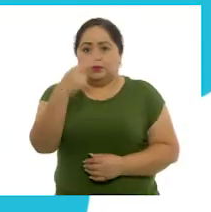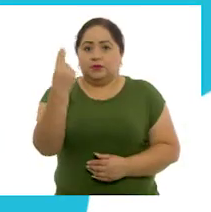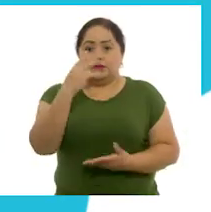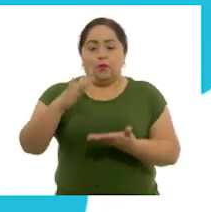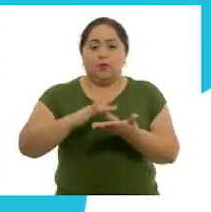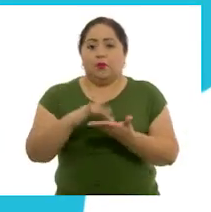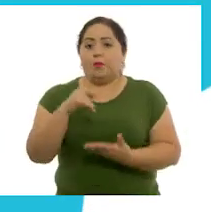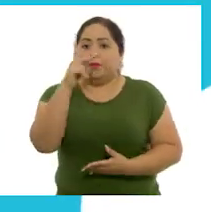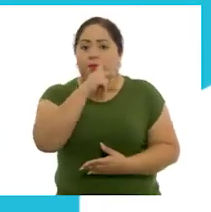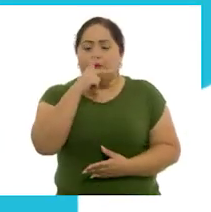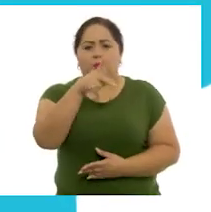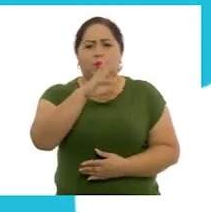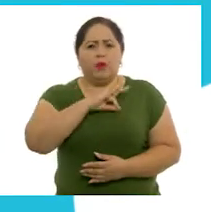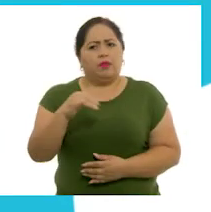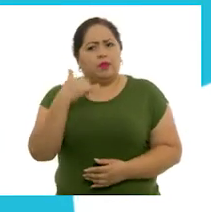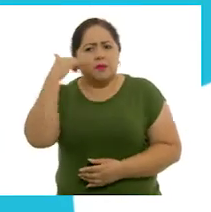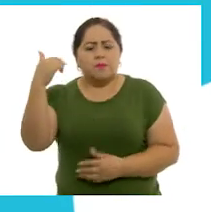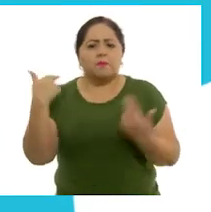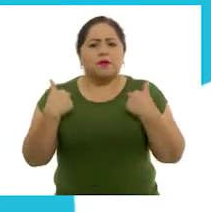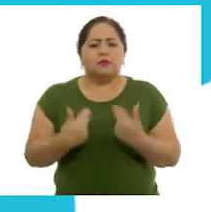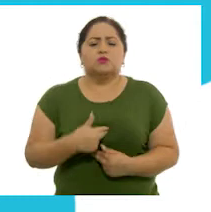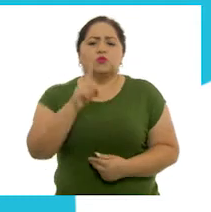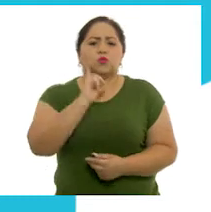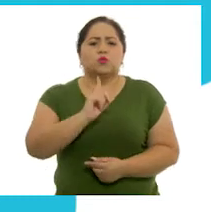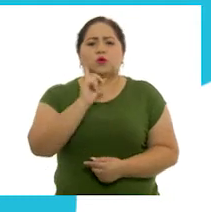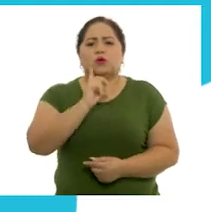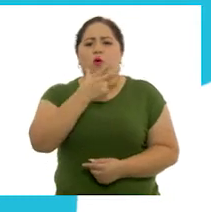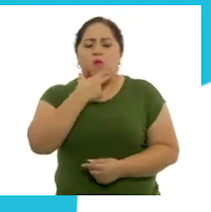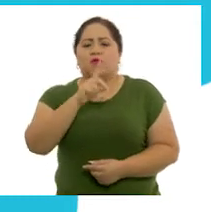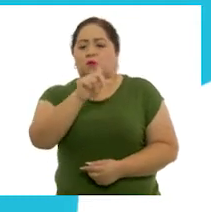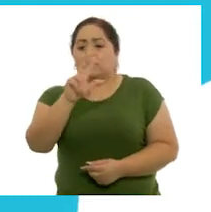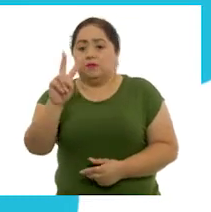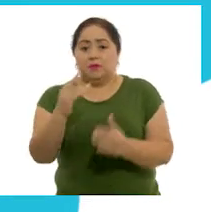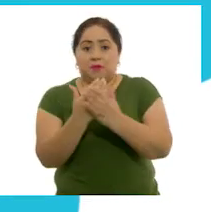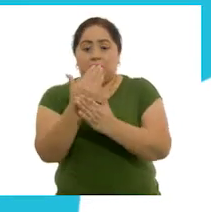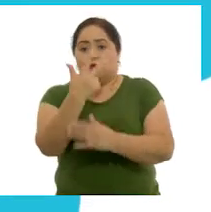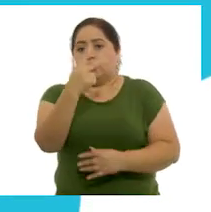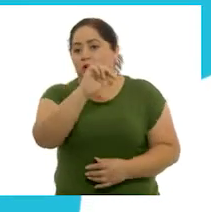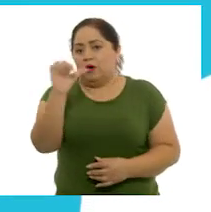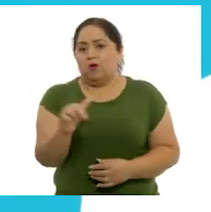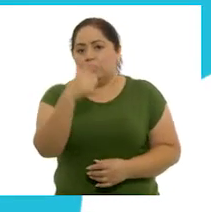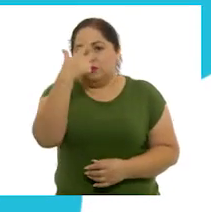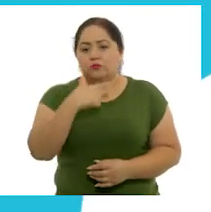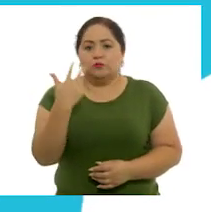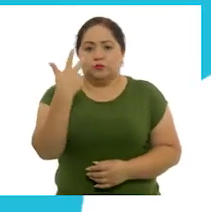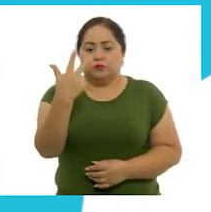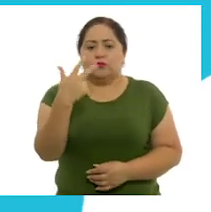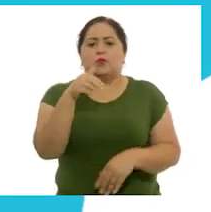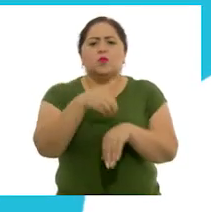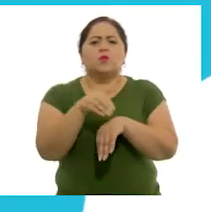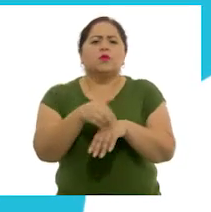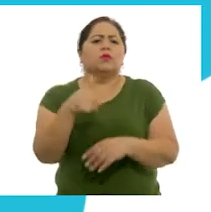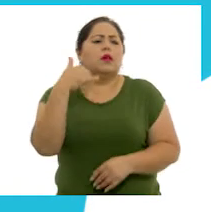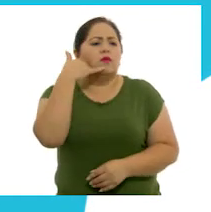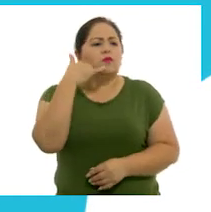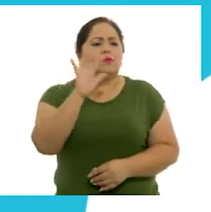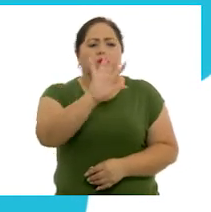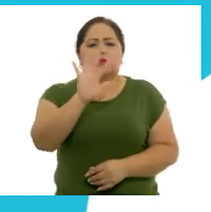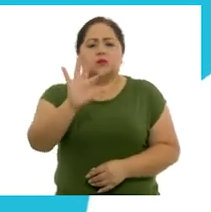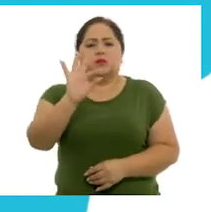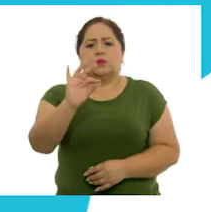Para solicitar apoyo pedagógico, comunícate con maestras y maestros de lunes a viernes de 8 a 20 horas al